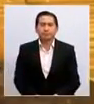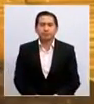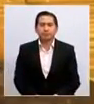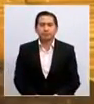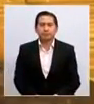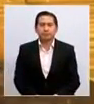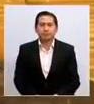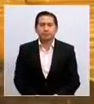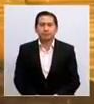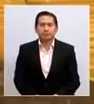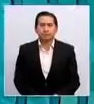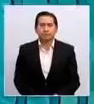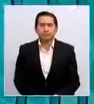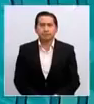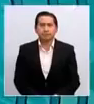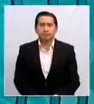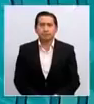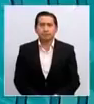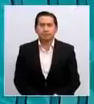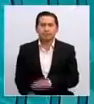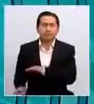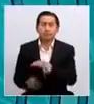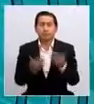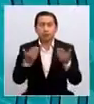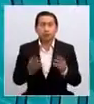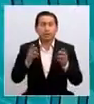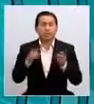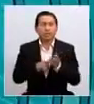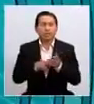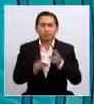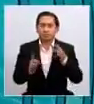Y vamos a hablar acerca de los hechos luctuosos.